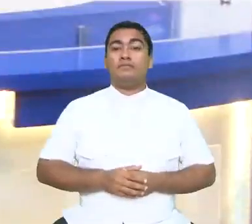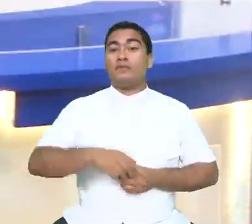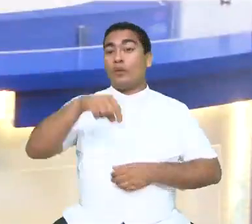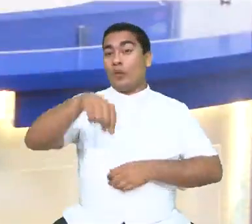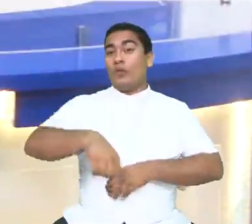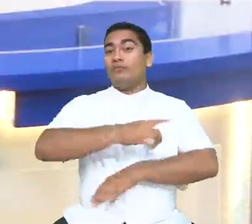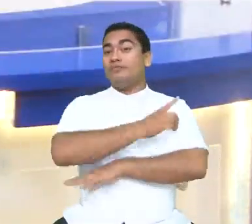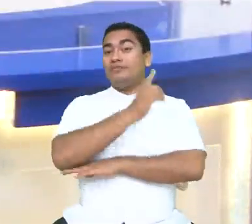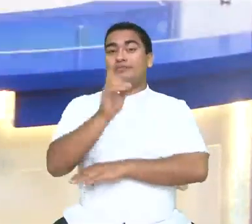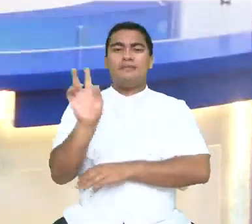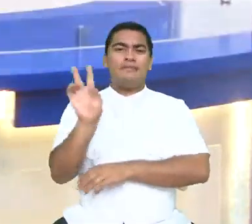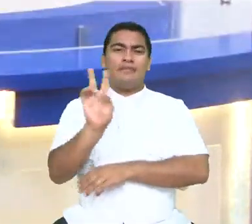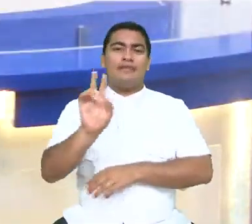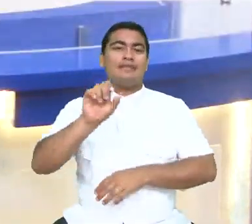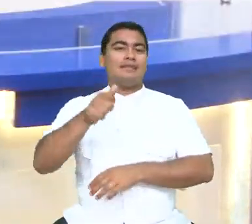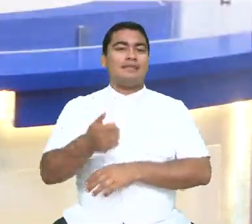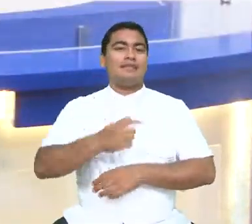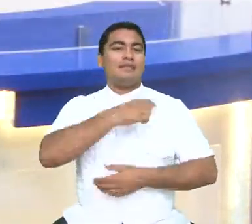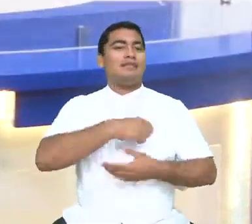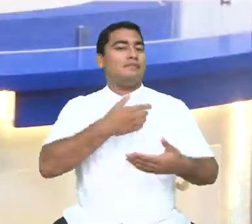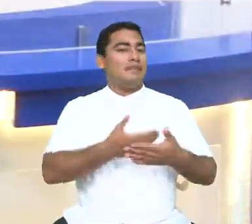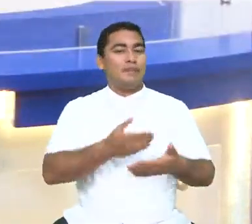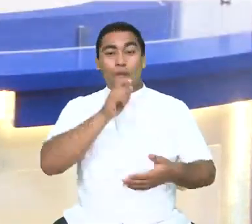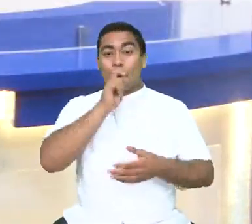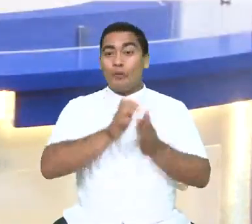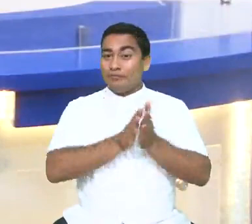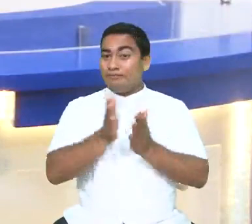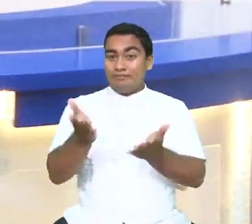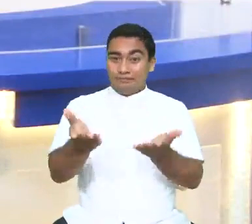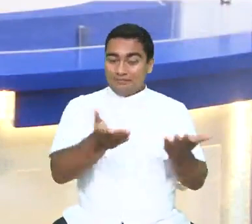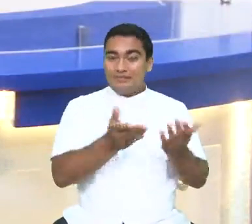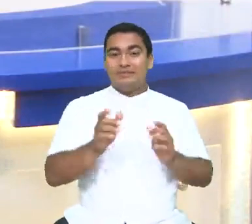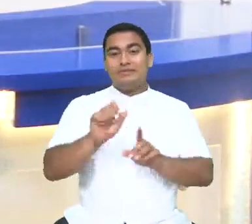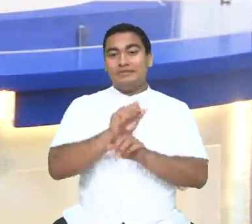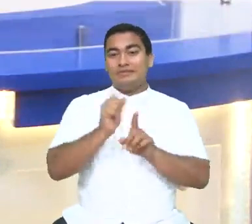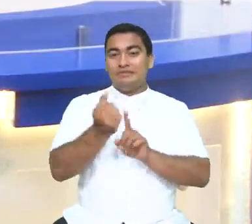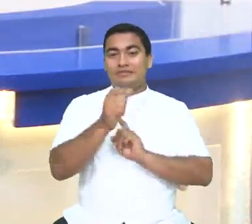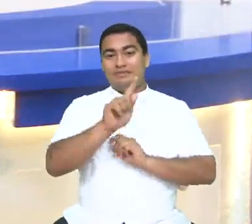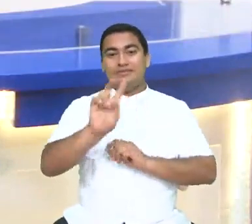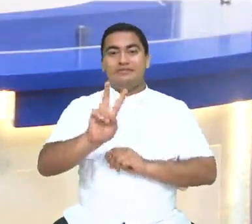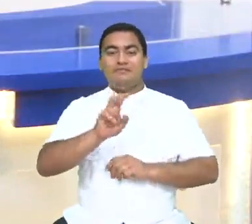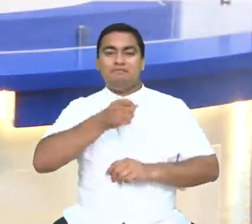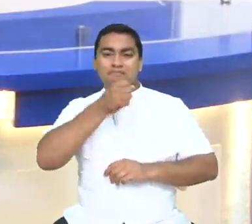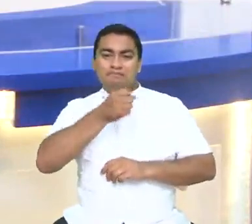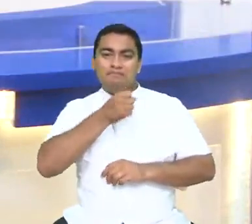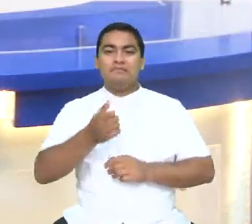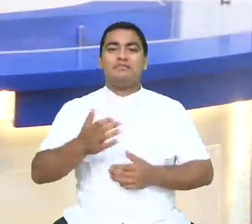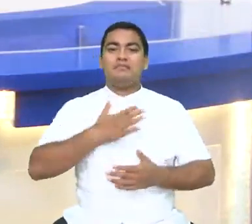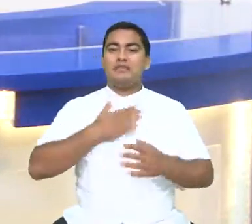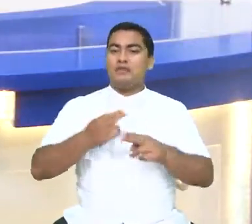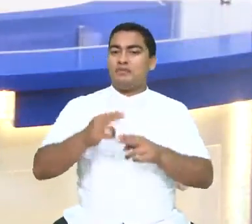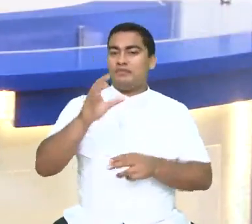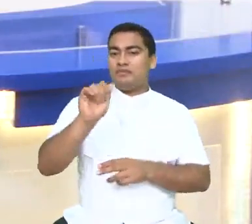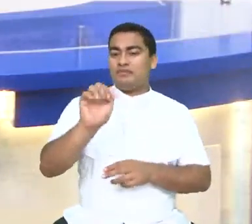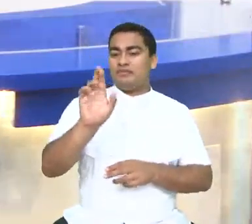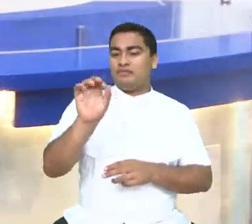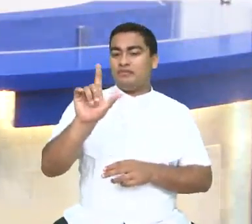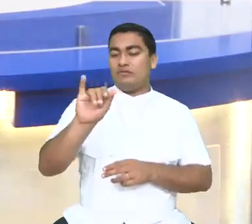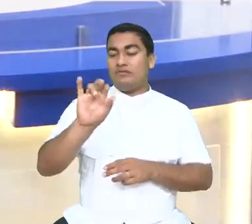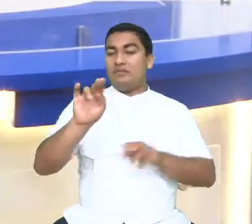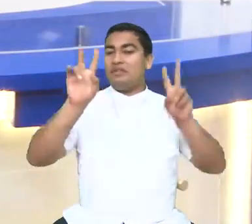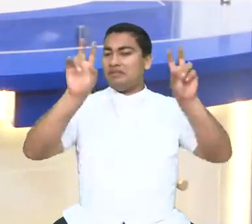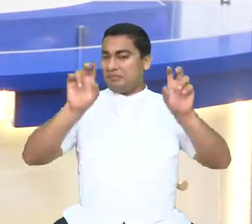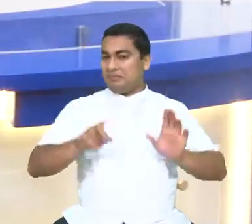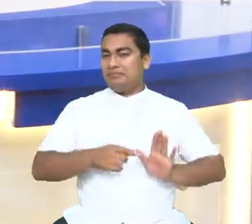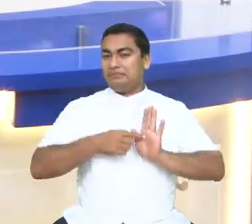Hoy es viernes 6 de marzo, es un gusto que nos acompañe en esta edición de Noticias Asamblea TV. Les saluda Carolina Mayorga y les dejamos los titulares de